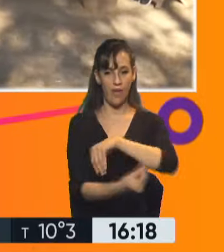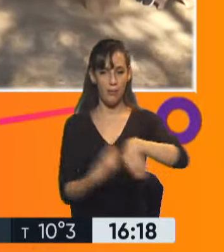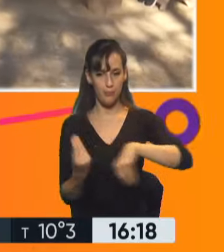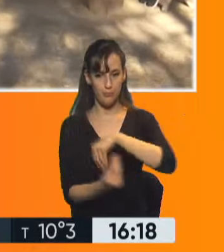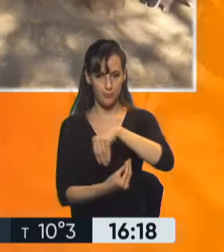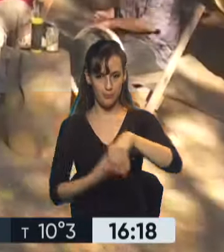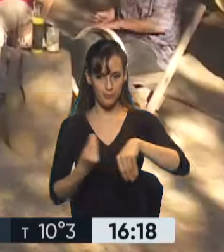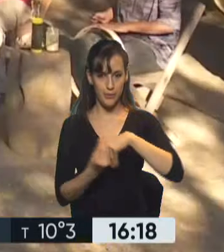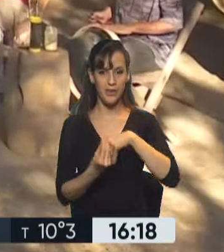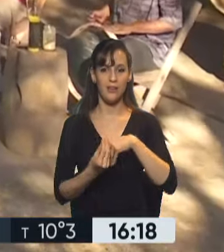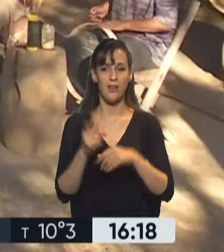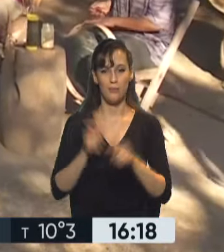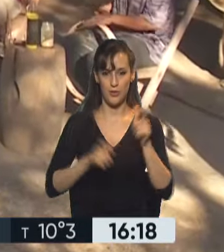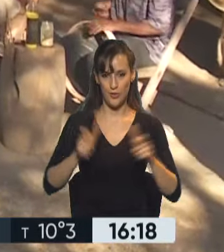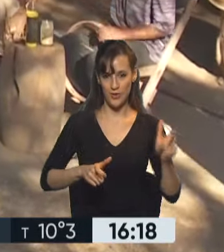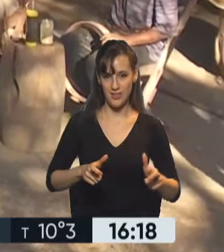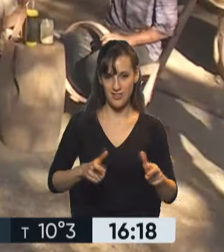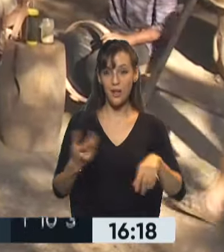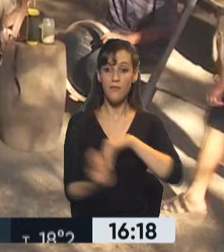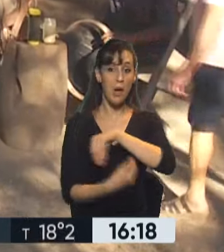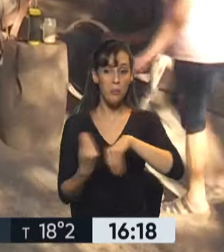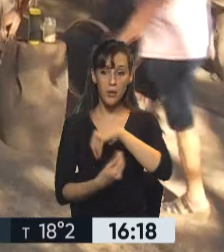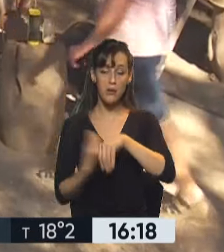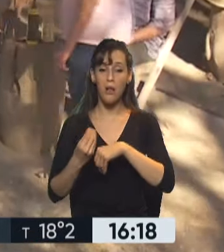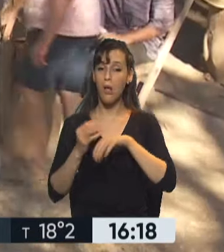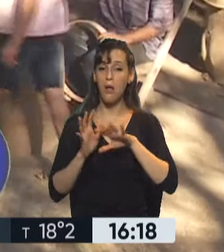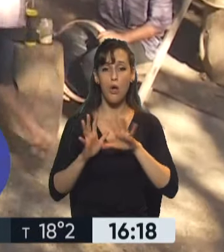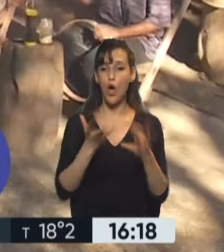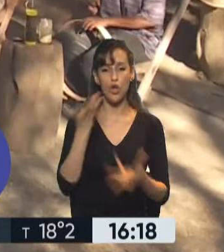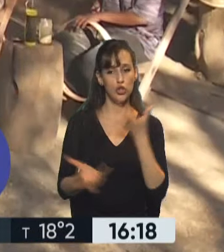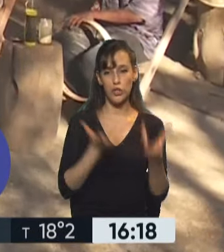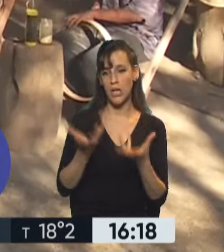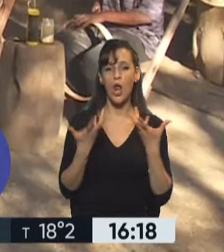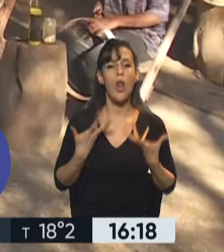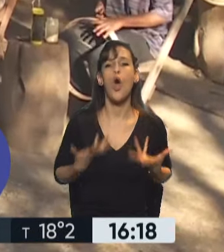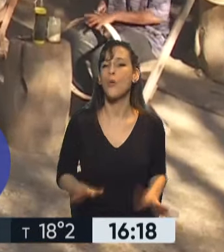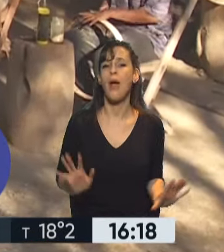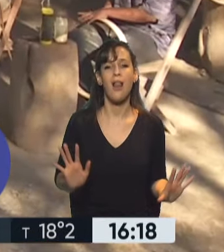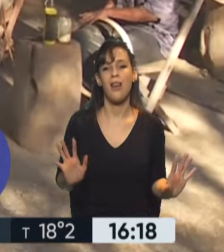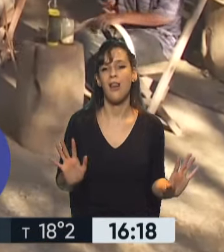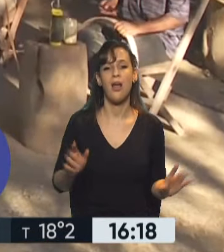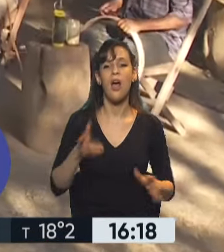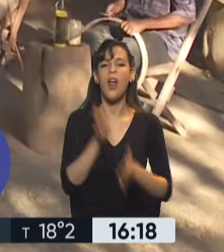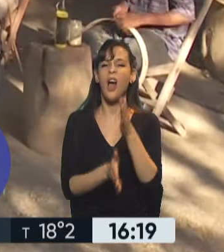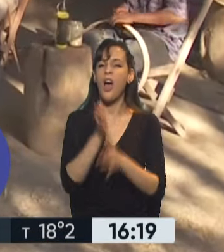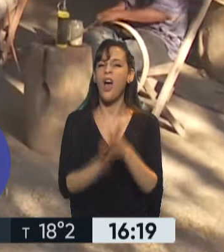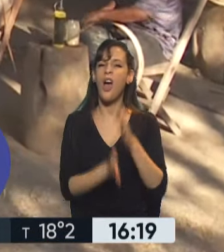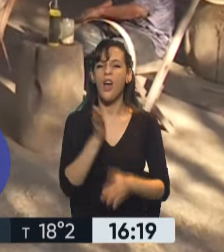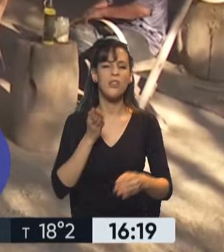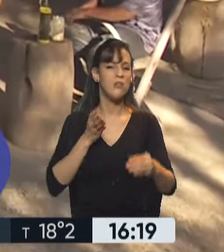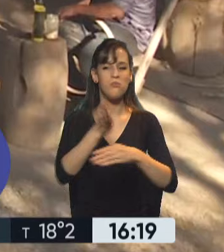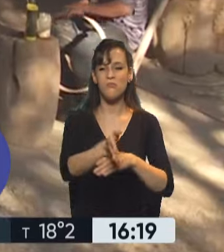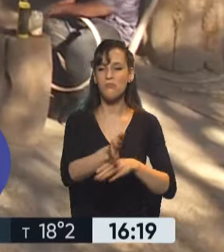palabra chef no existe. Las familias vienen y cocinan como lo hacen en su casa. No cobramos entrada, no cobramos derecho de